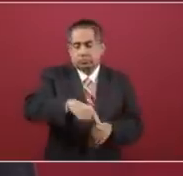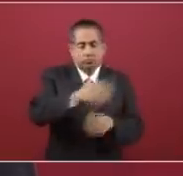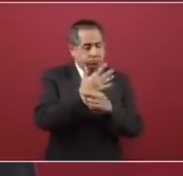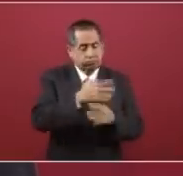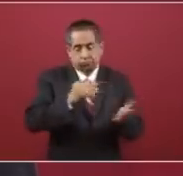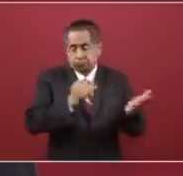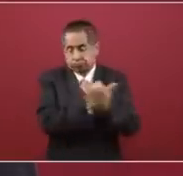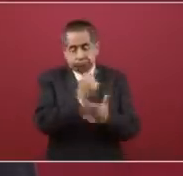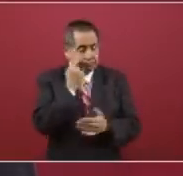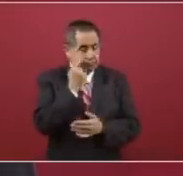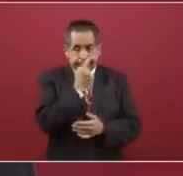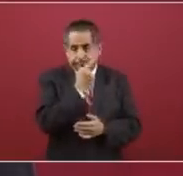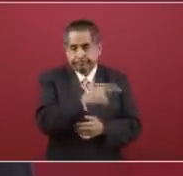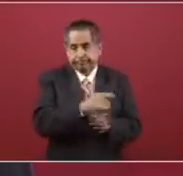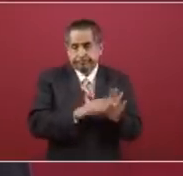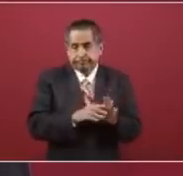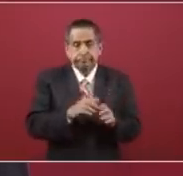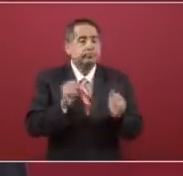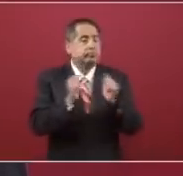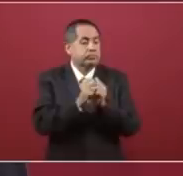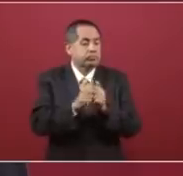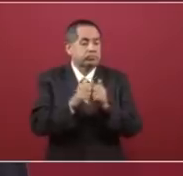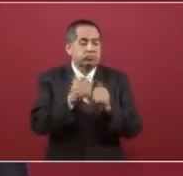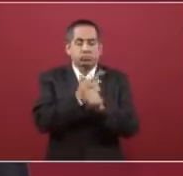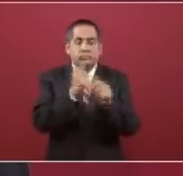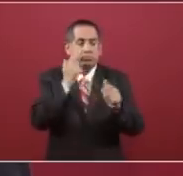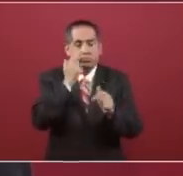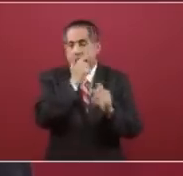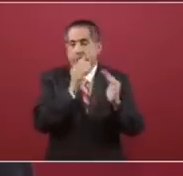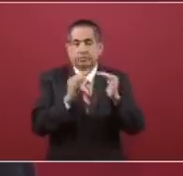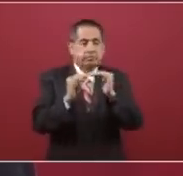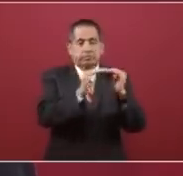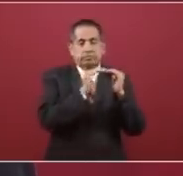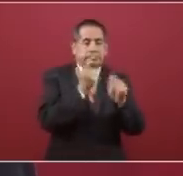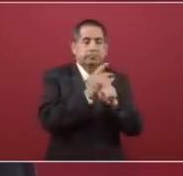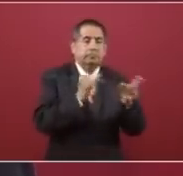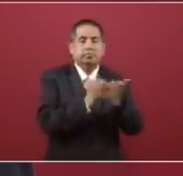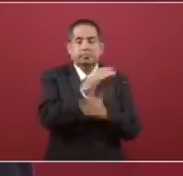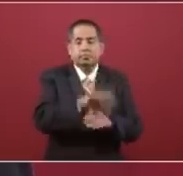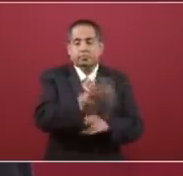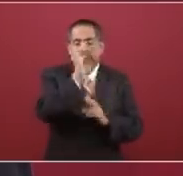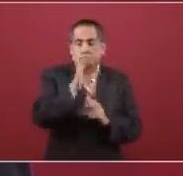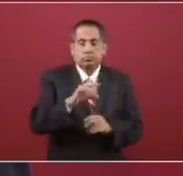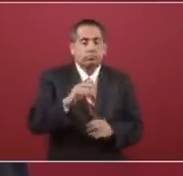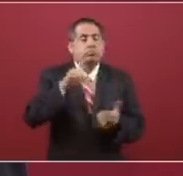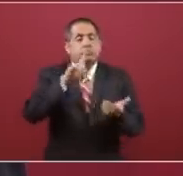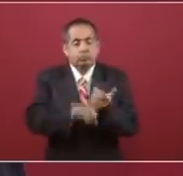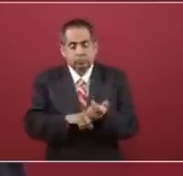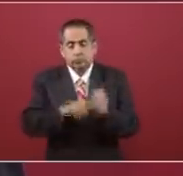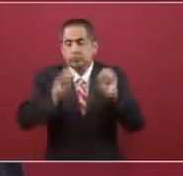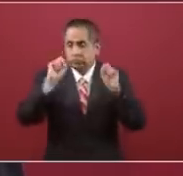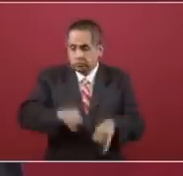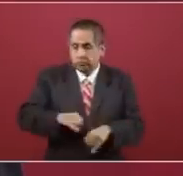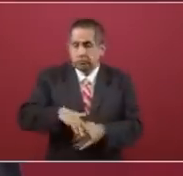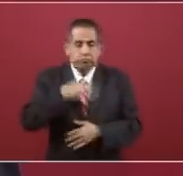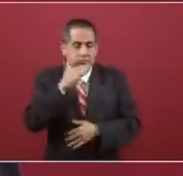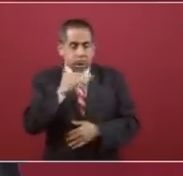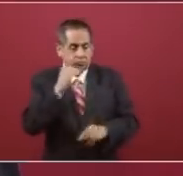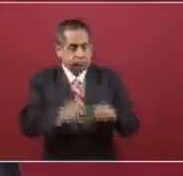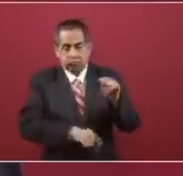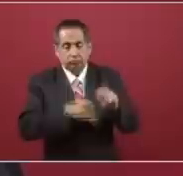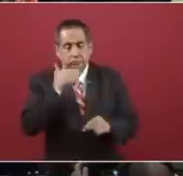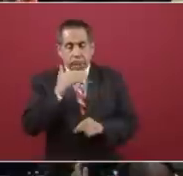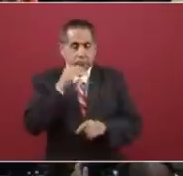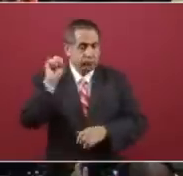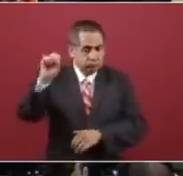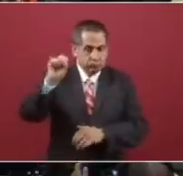Que haya democracia sindical. Y desde luego que no haya corrupción en el sindicato.